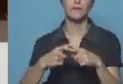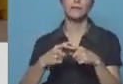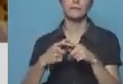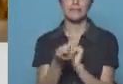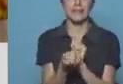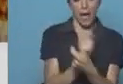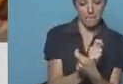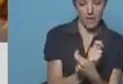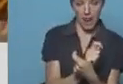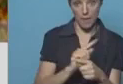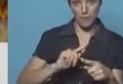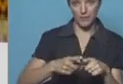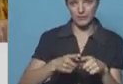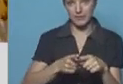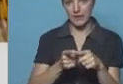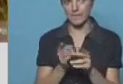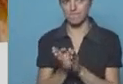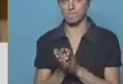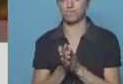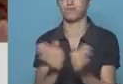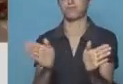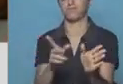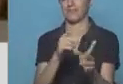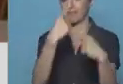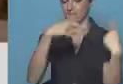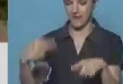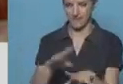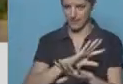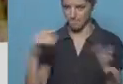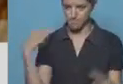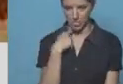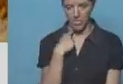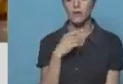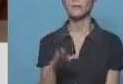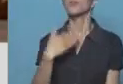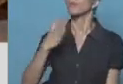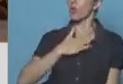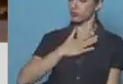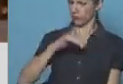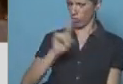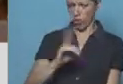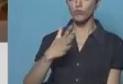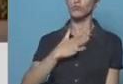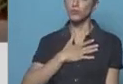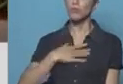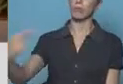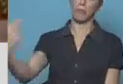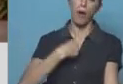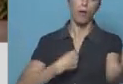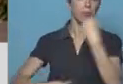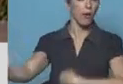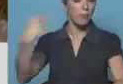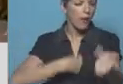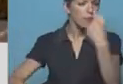de políticas y agarra para otro lado. Al contrario, nosotros cada ataque, cada embate de los que hemos sufrido nos